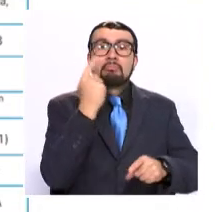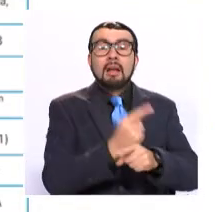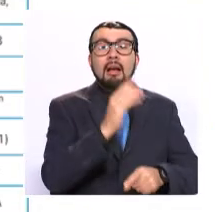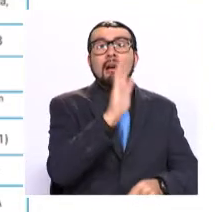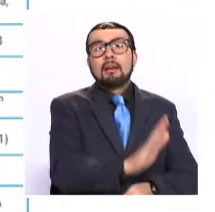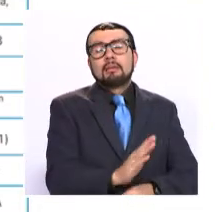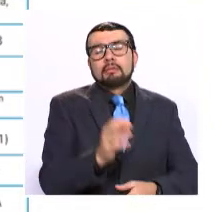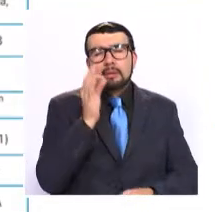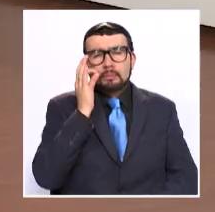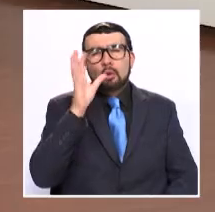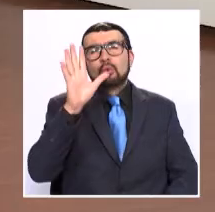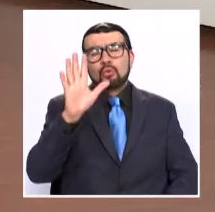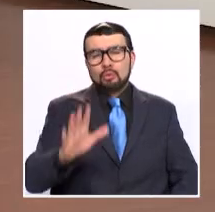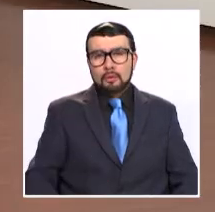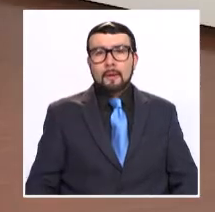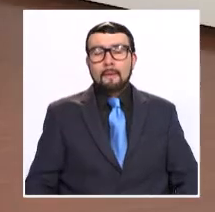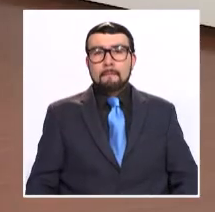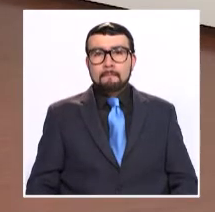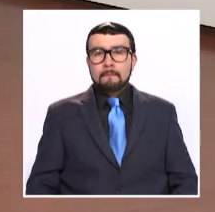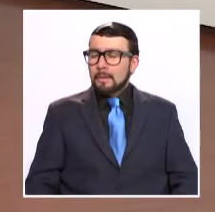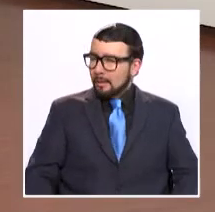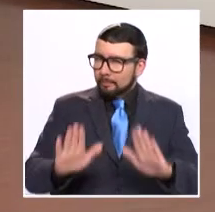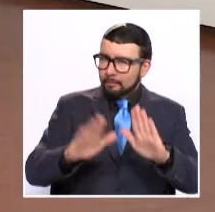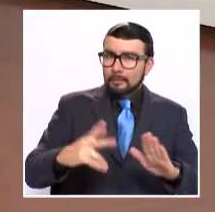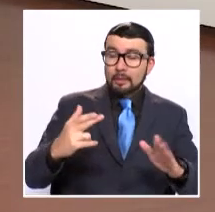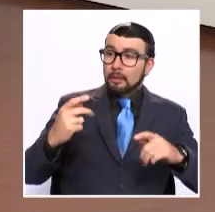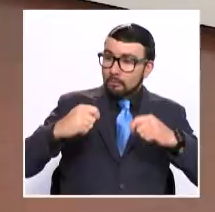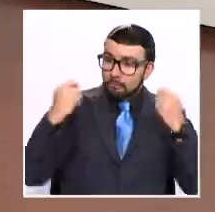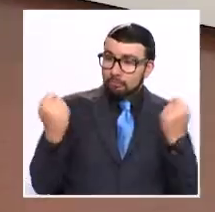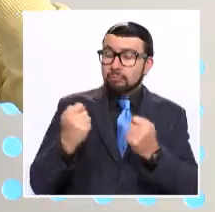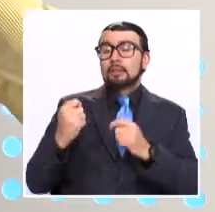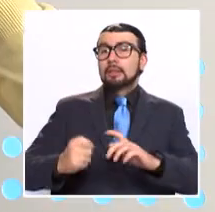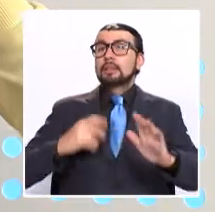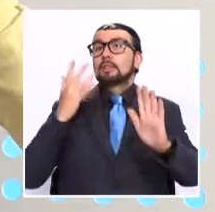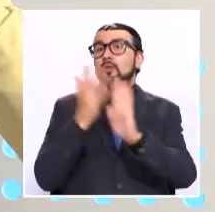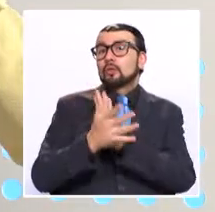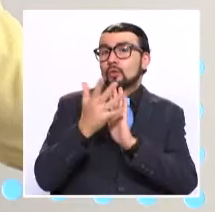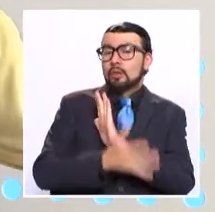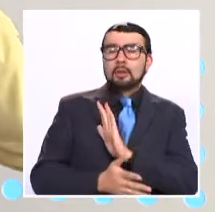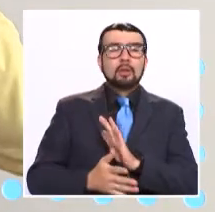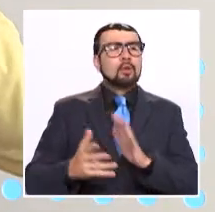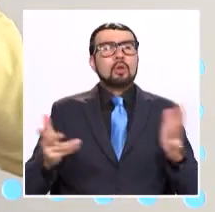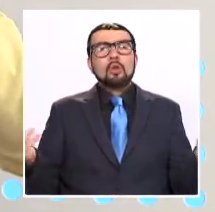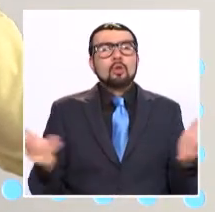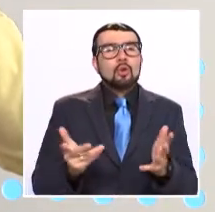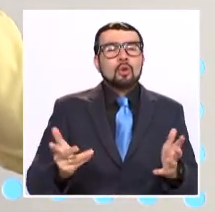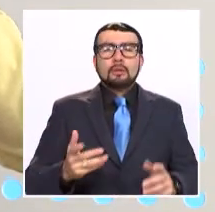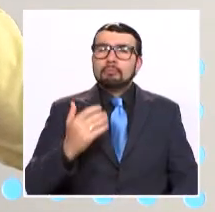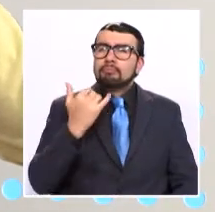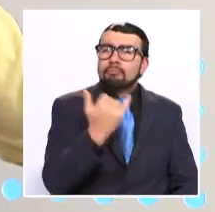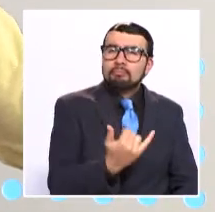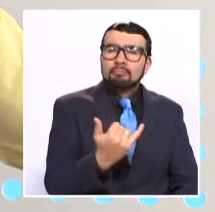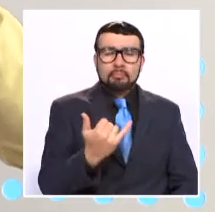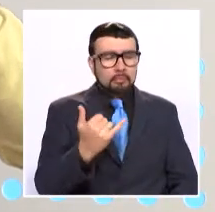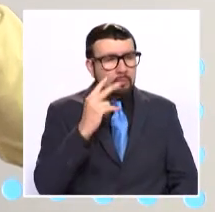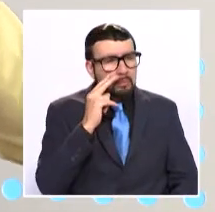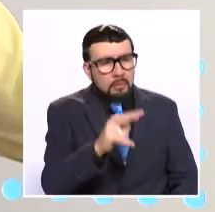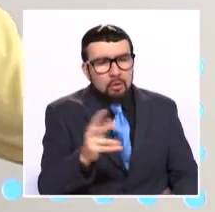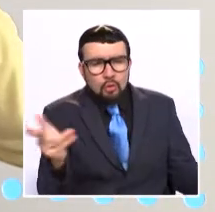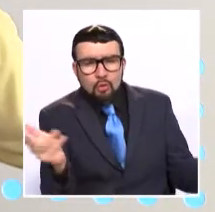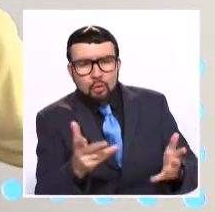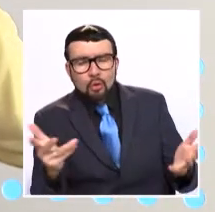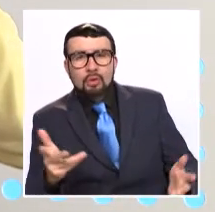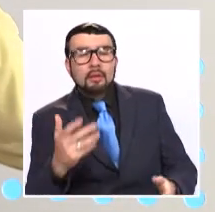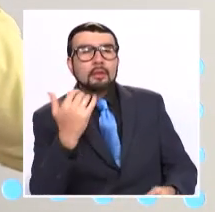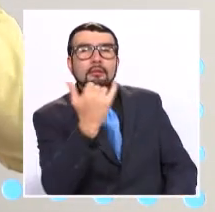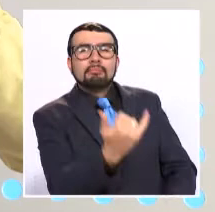Ok, entonces vamos a ir a este corte comerciales y ahorita yo te les voy a dar una información donde pueden ver todas estas recomendaciones